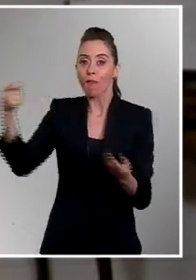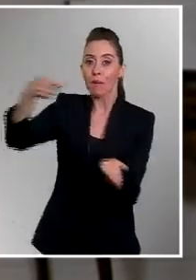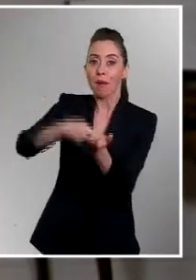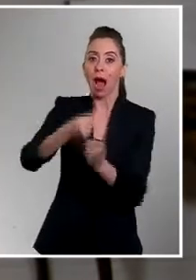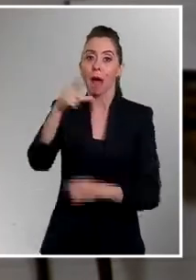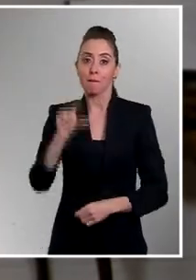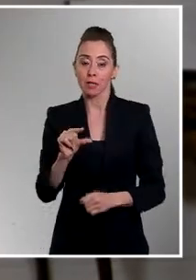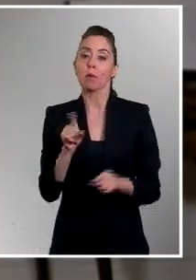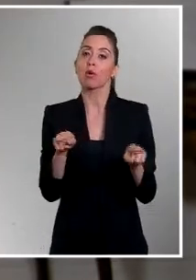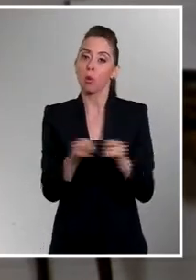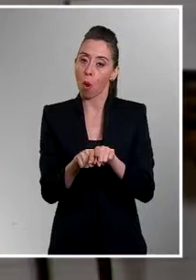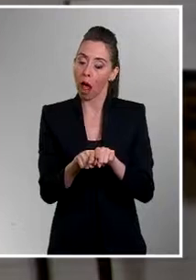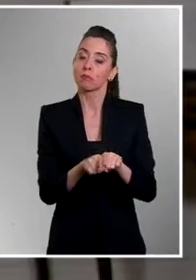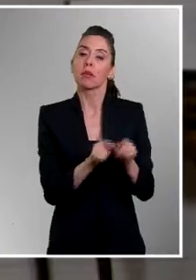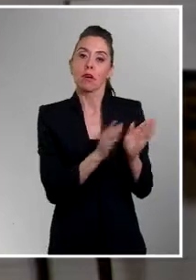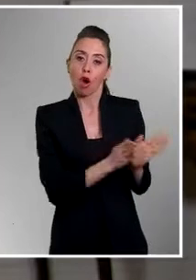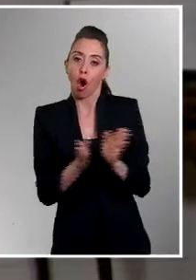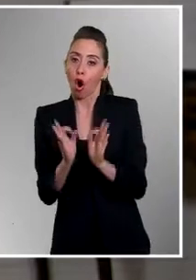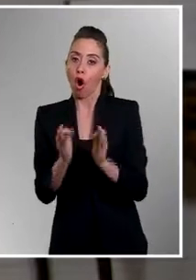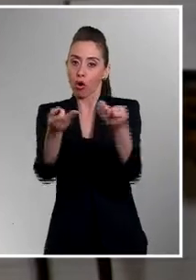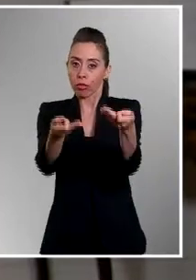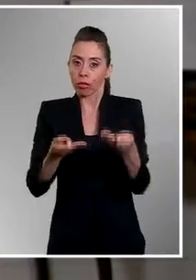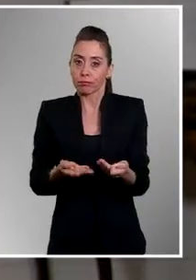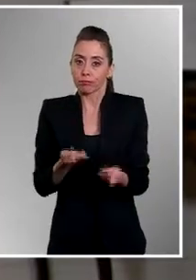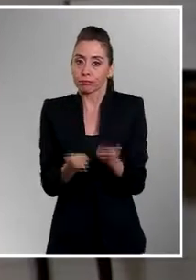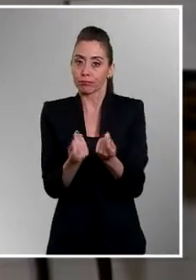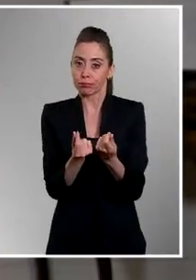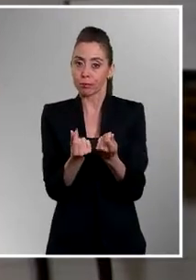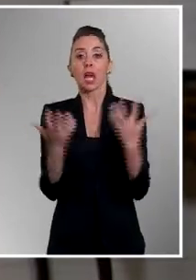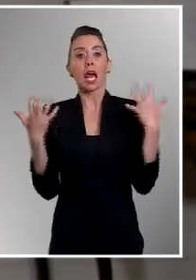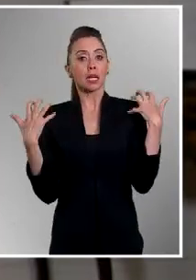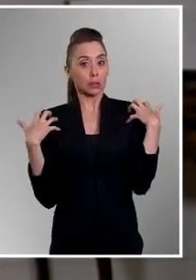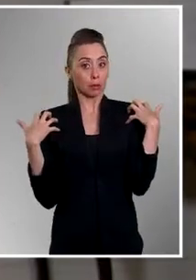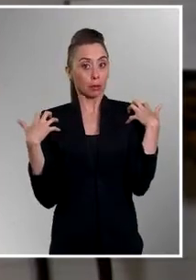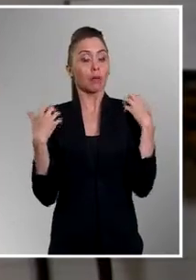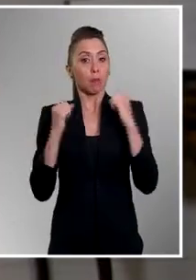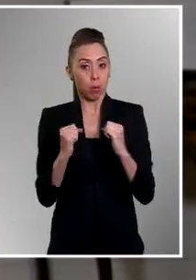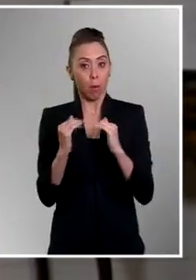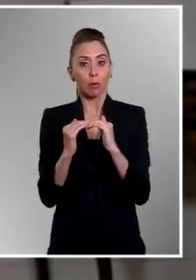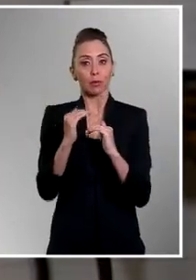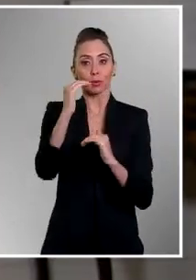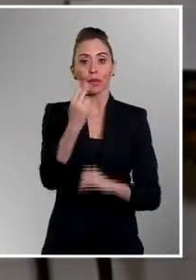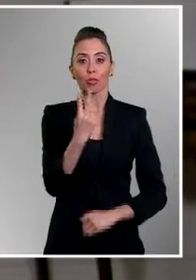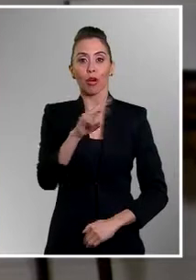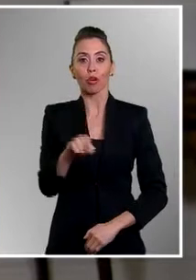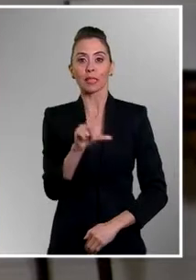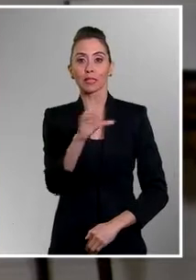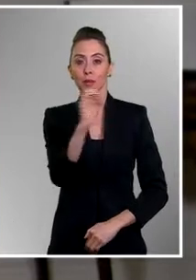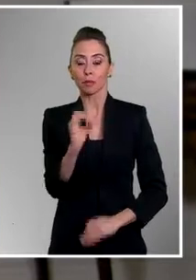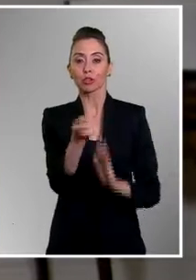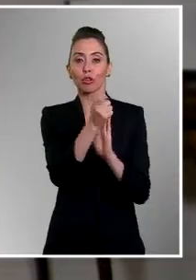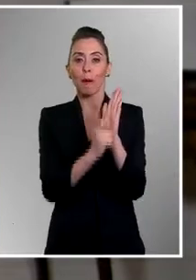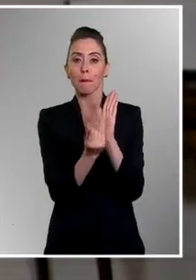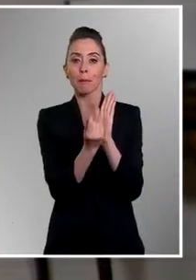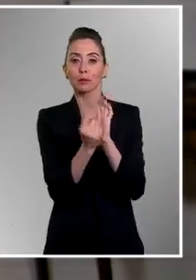mantener nuestras cuentas ordenadas gracias a esta responsabilidad estamos en condiciones de aumentar en un 27 por ciento el presupuesto